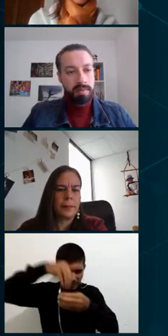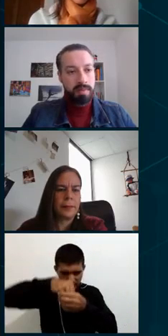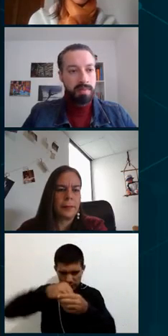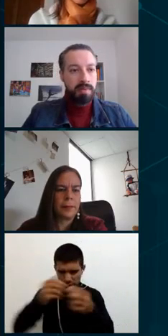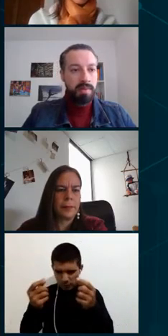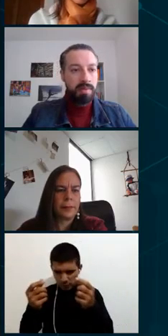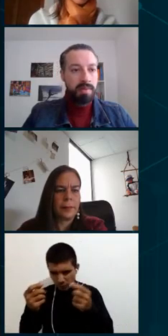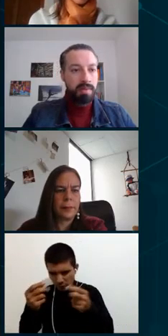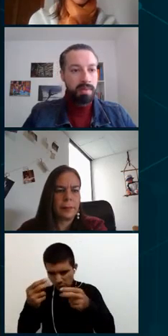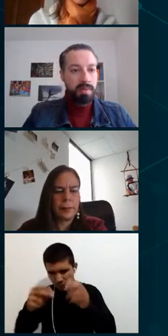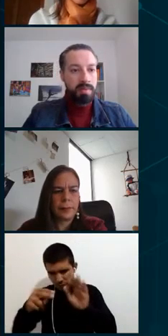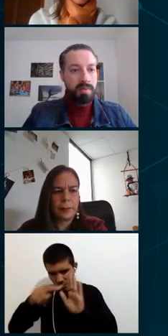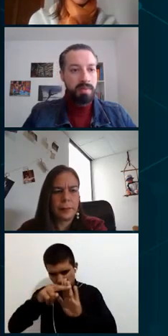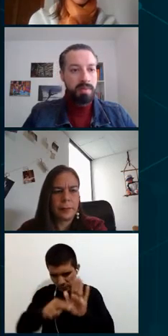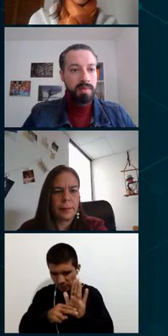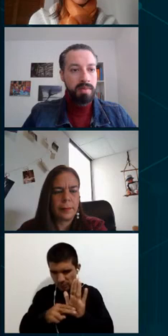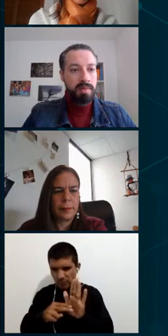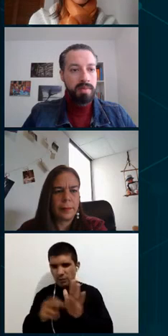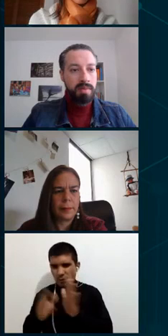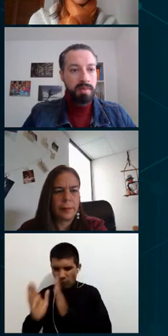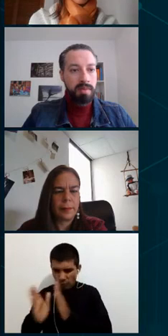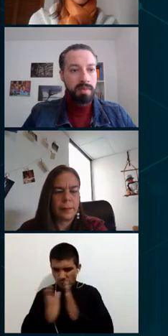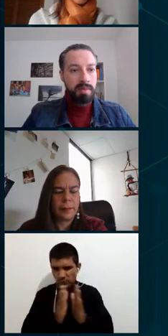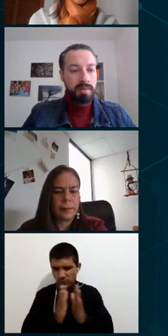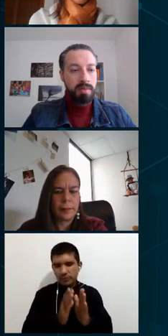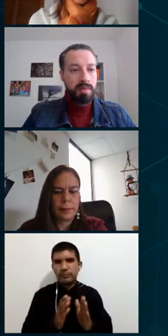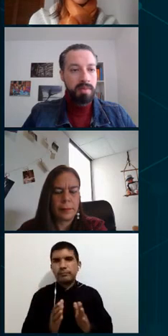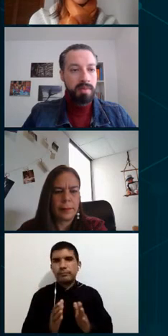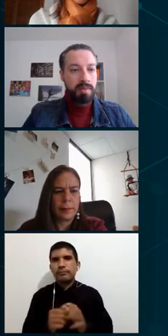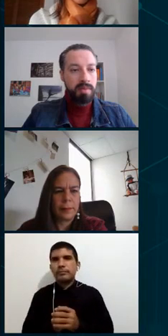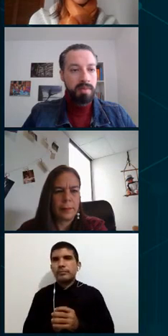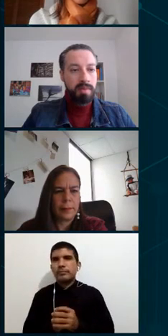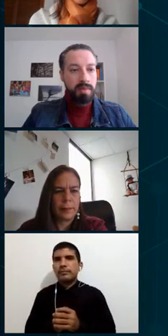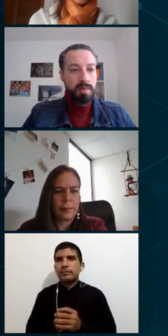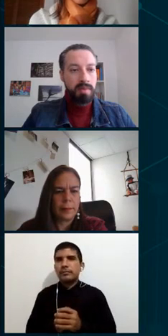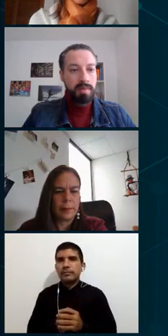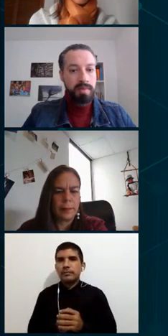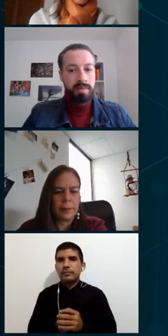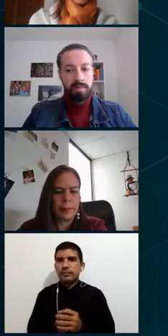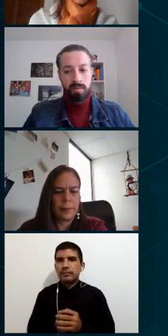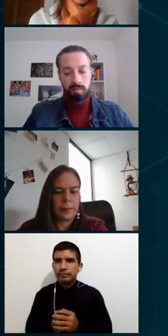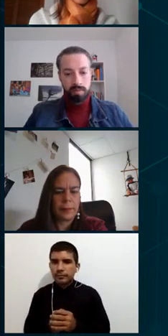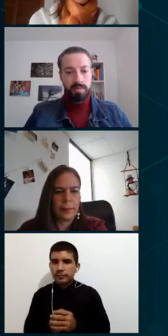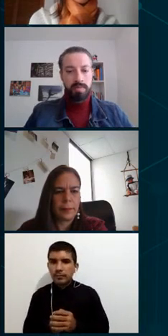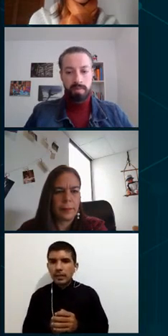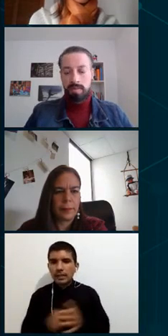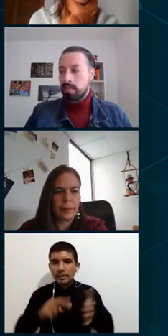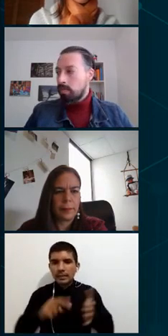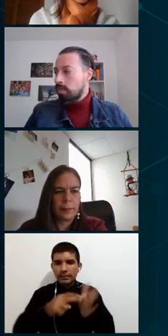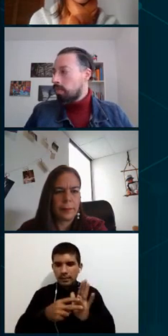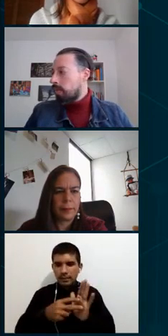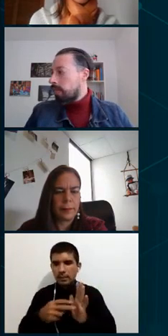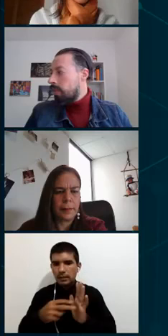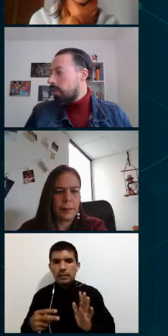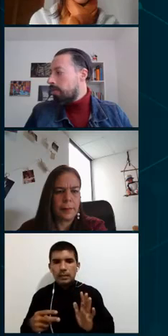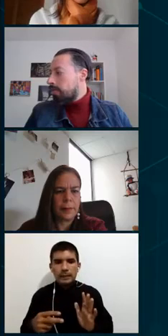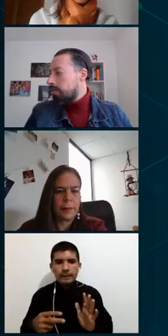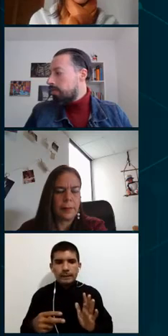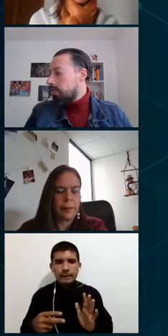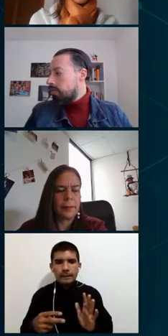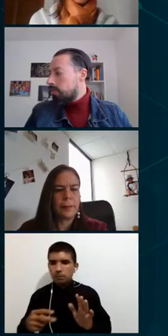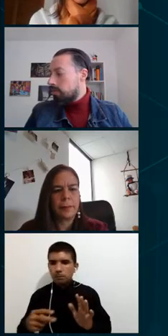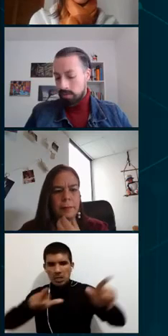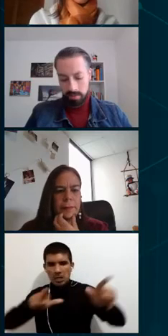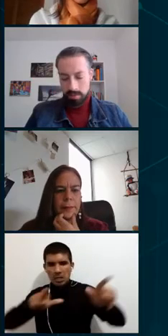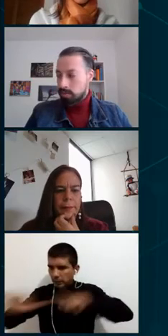prototipar es una herramienta que básicamente consiste en crear artefactos físicos que nos permitan tangibilizar ya